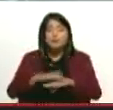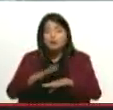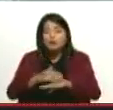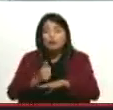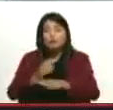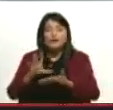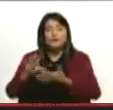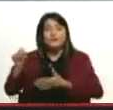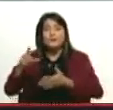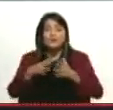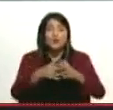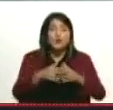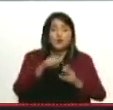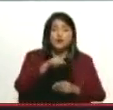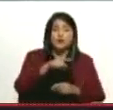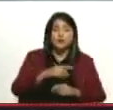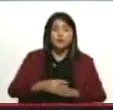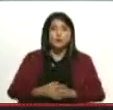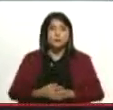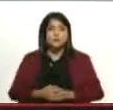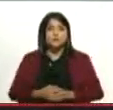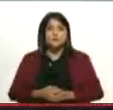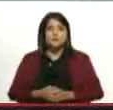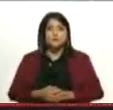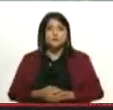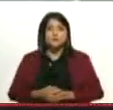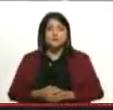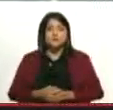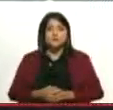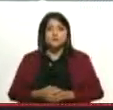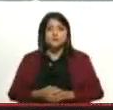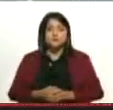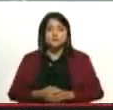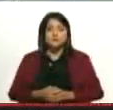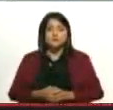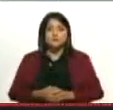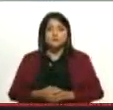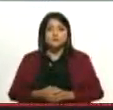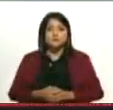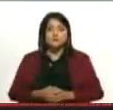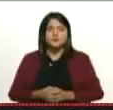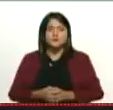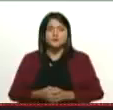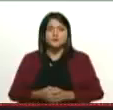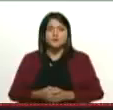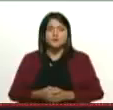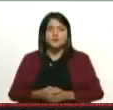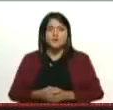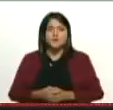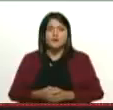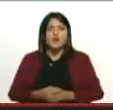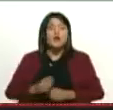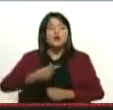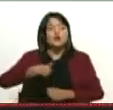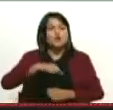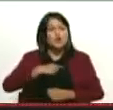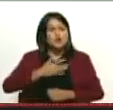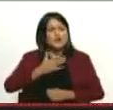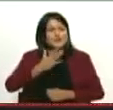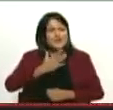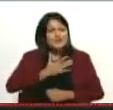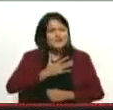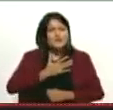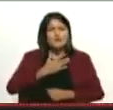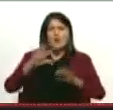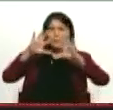en el mundo en desarrollo nosotros debemos tener solidaridad entre nosotros